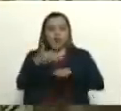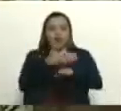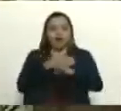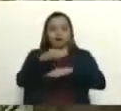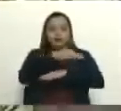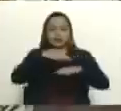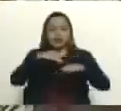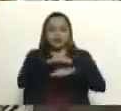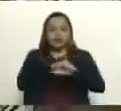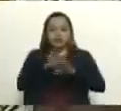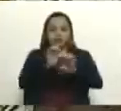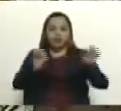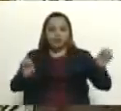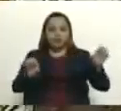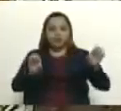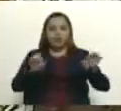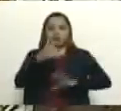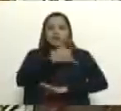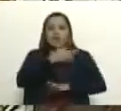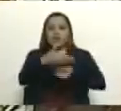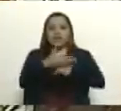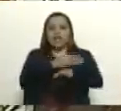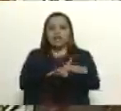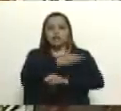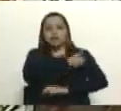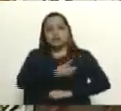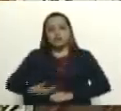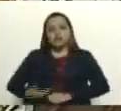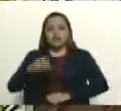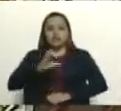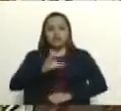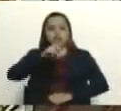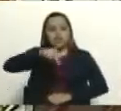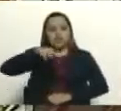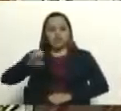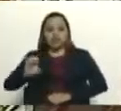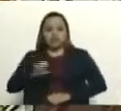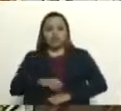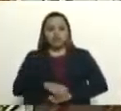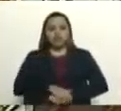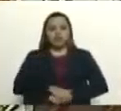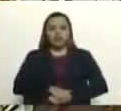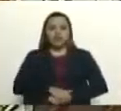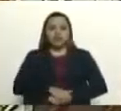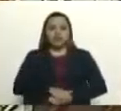Educación Universitaria y es presidenta del Consejo Nacional Electoral.